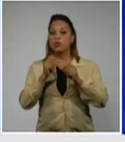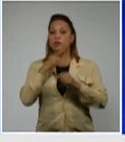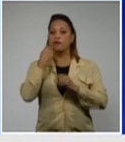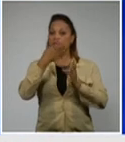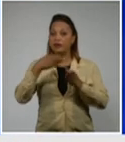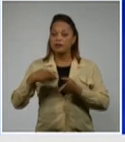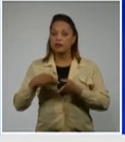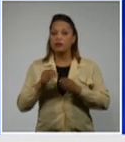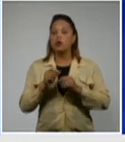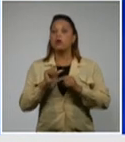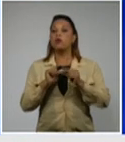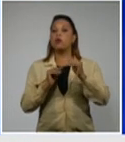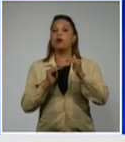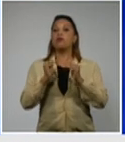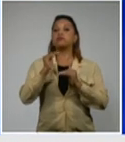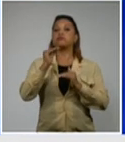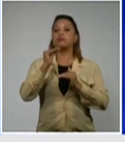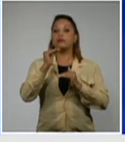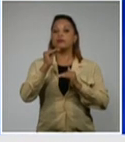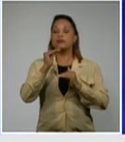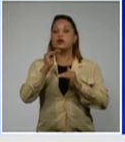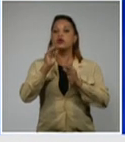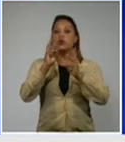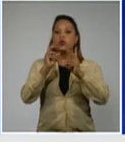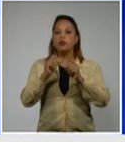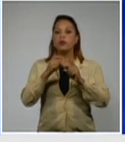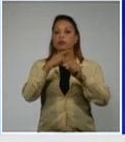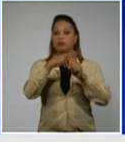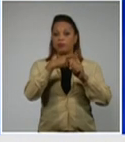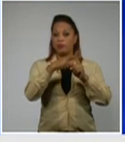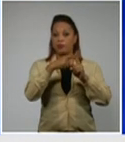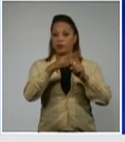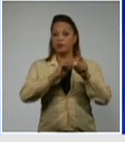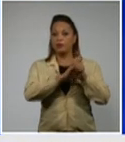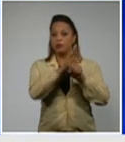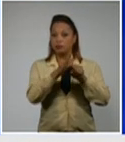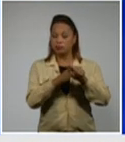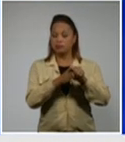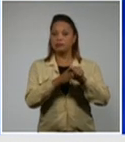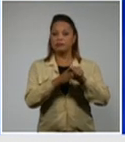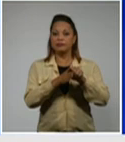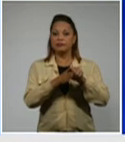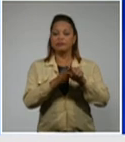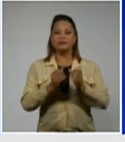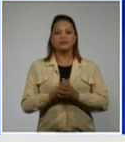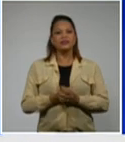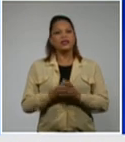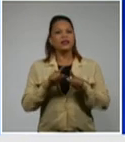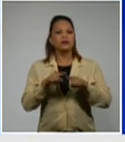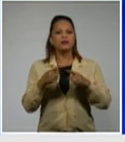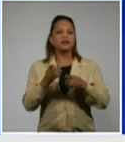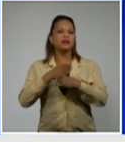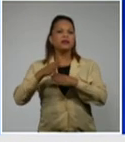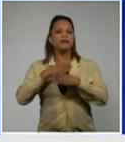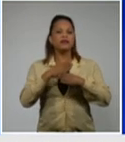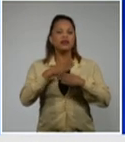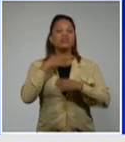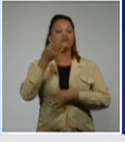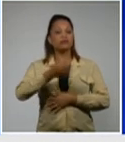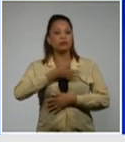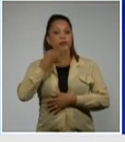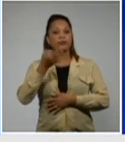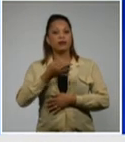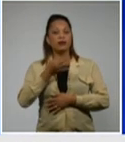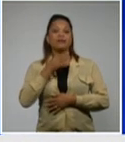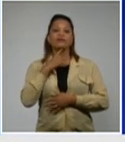en el número de casos diagnosticados, lo cual traduce lo que hemos venido diciéndonos, que todavía